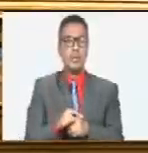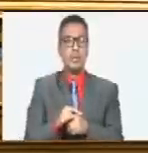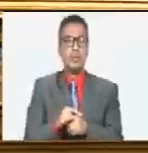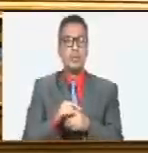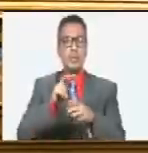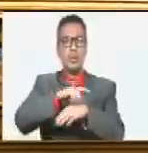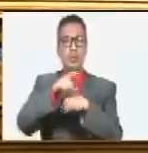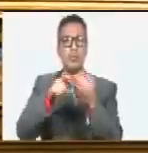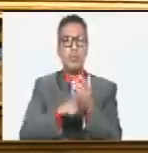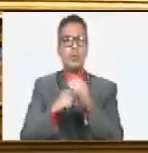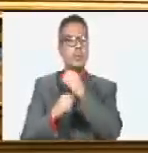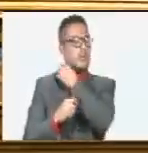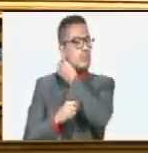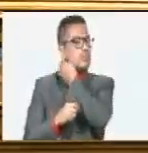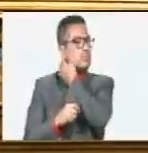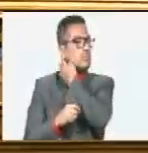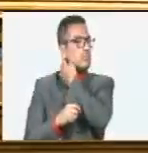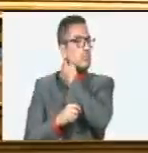calificada.